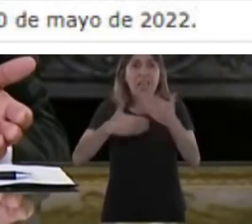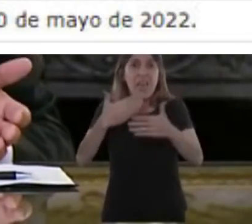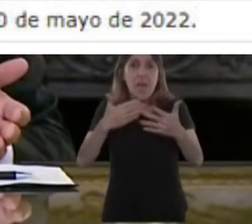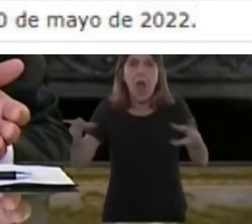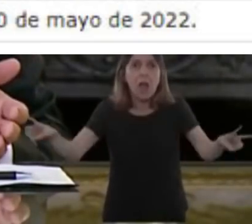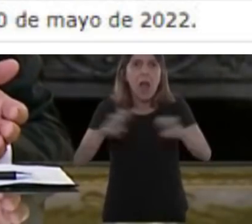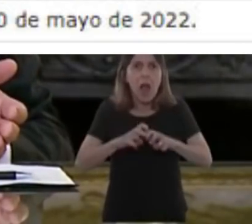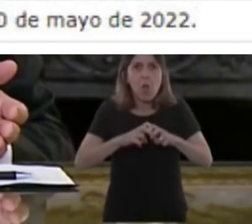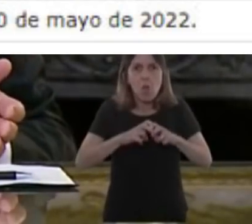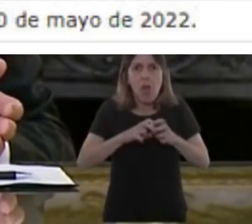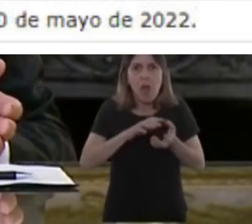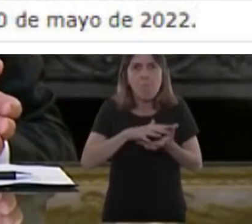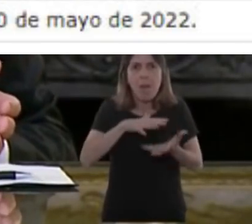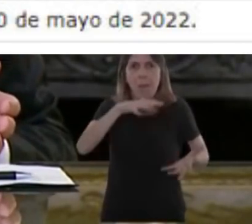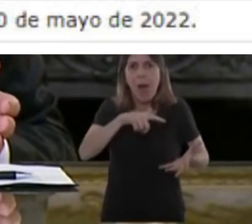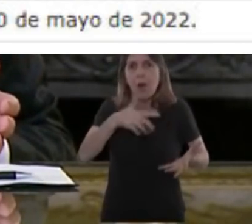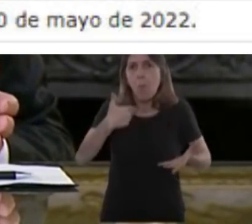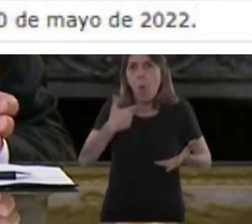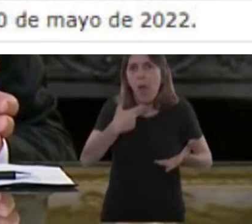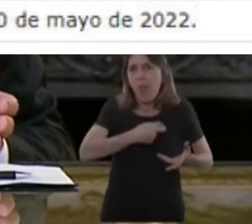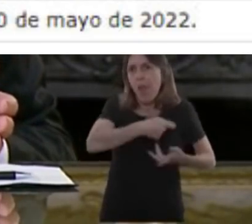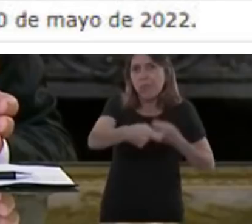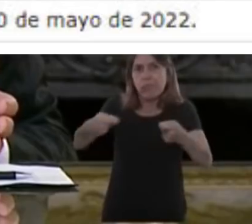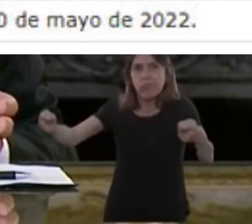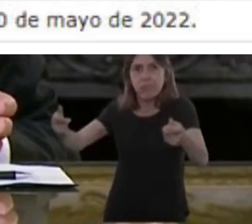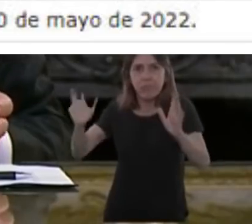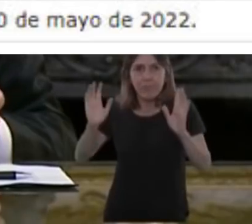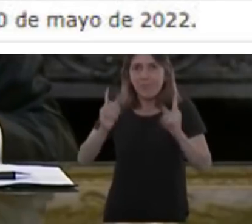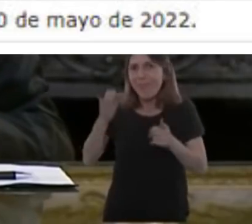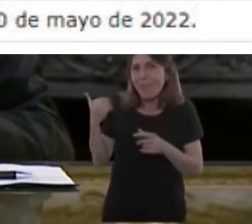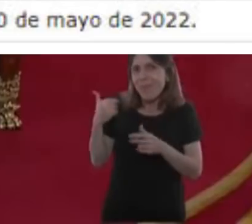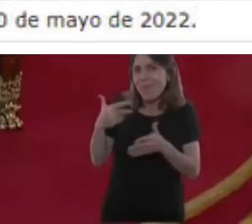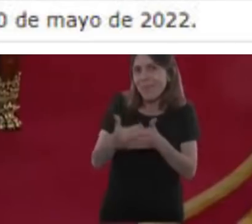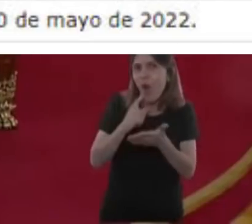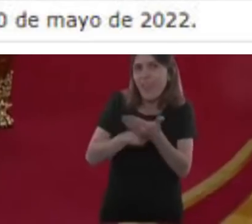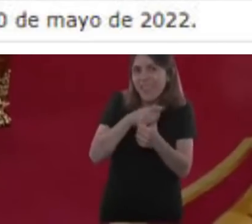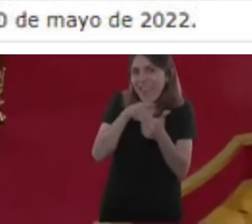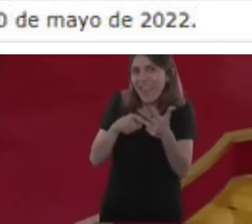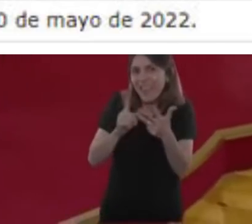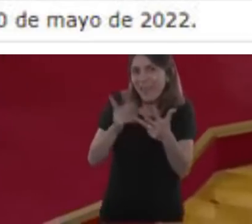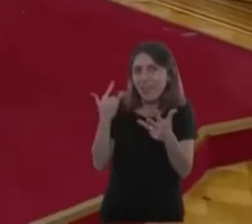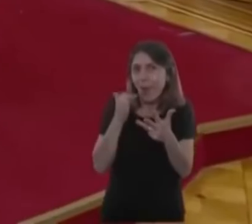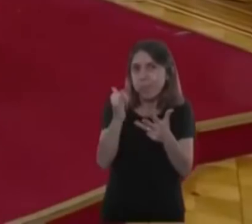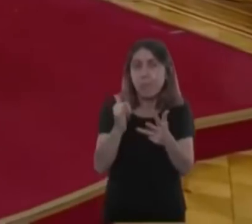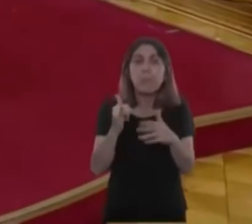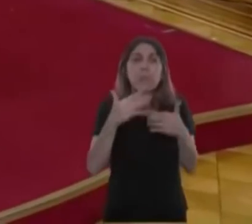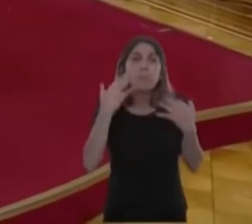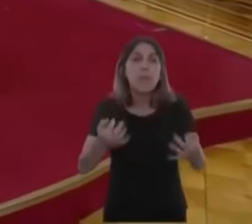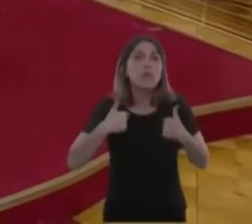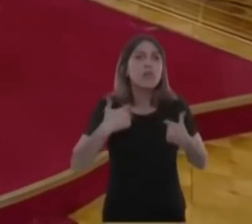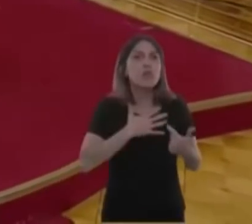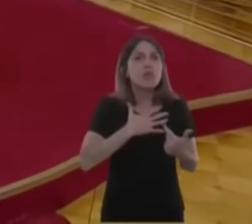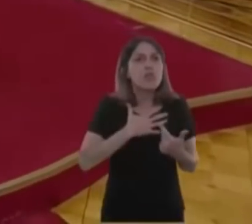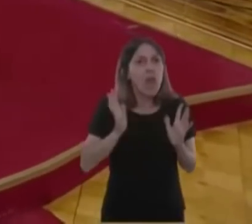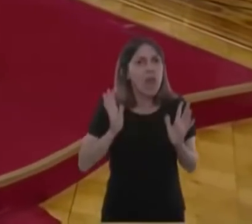haberes previsionales se actualizan trimestralmente por la ley de movilidad jubilatoria. Pero aquí un pequeño